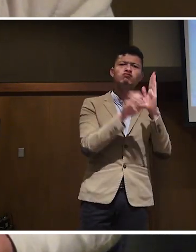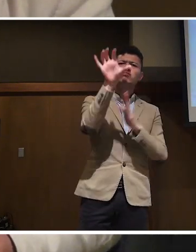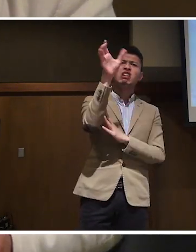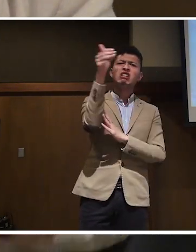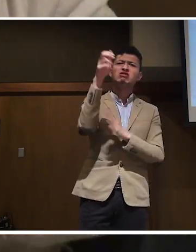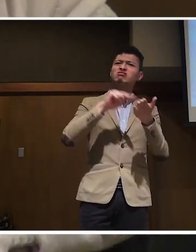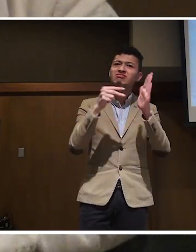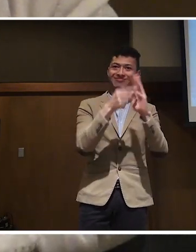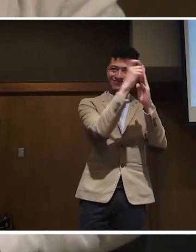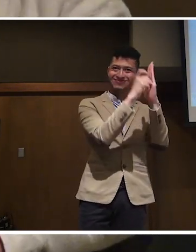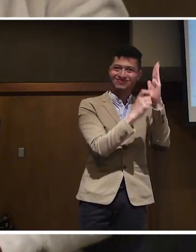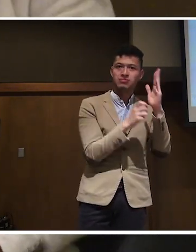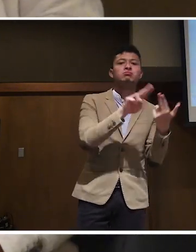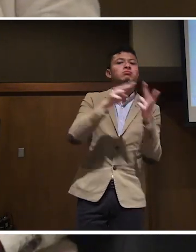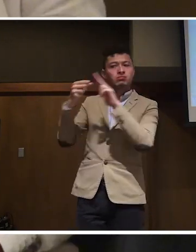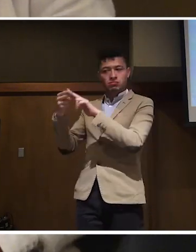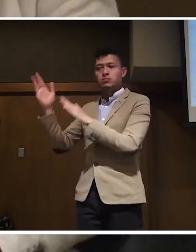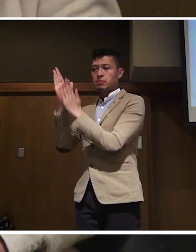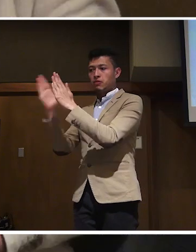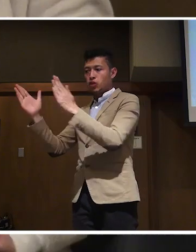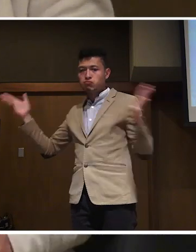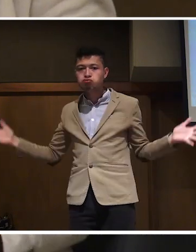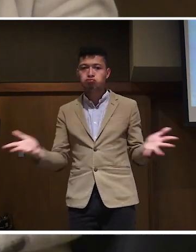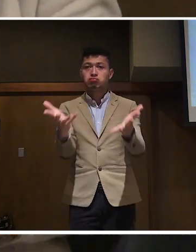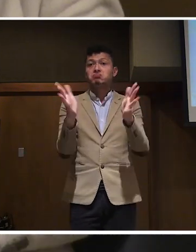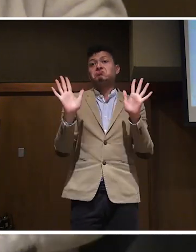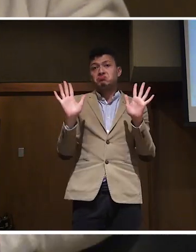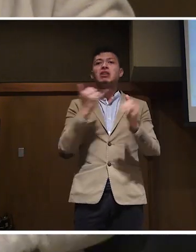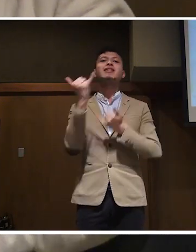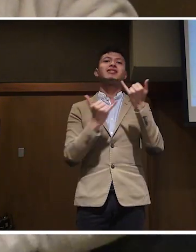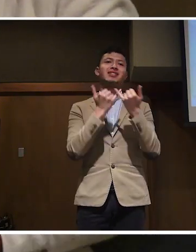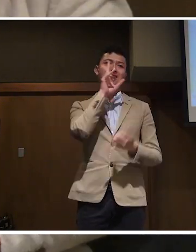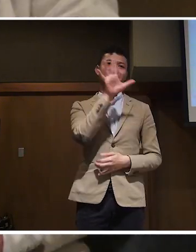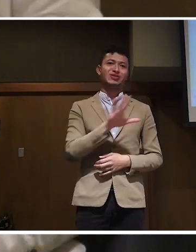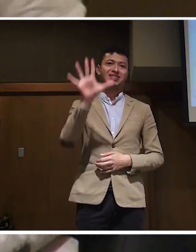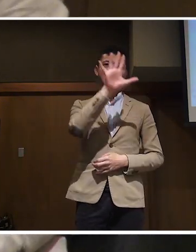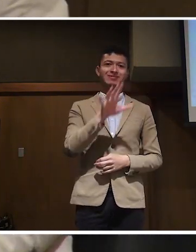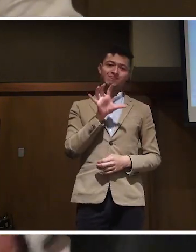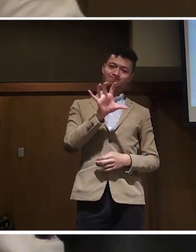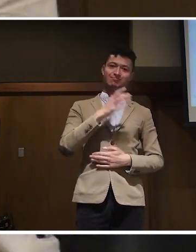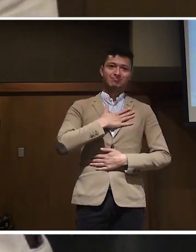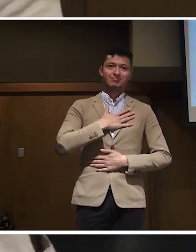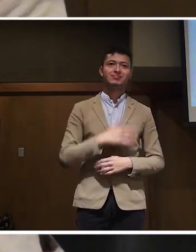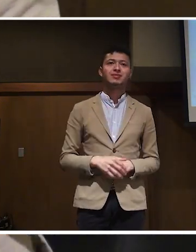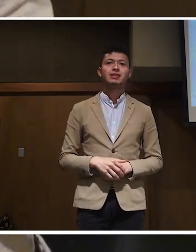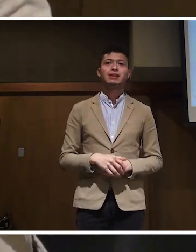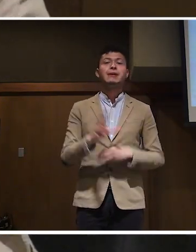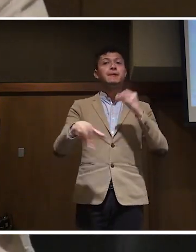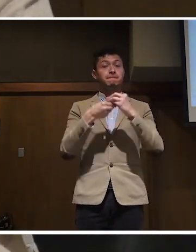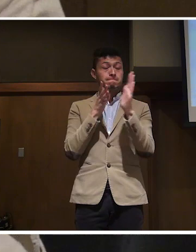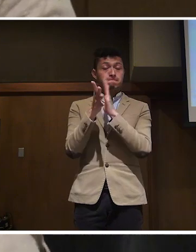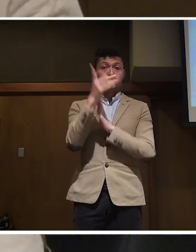nación. Bueno, y yo quiero terminar señalando una cosa que me parece de gran interés en